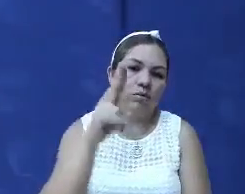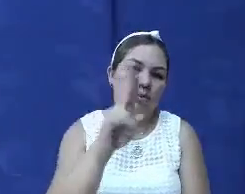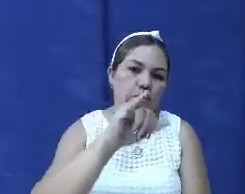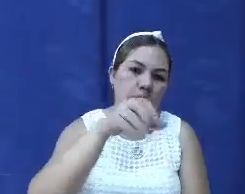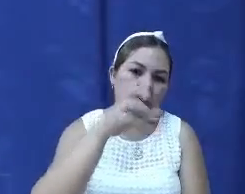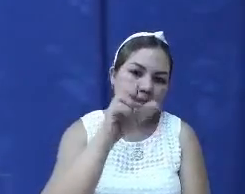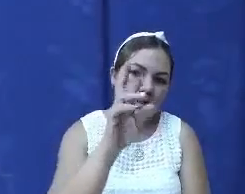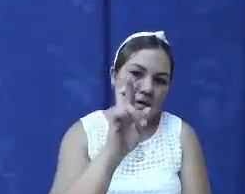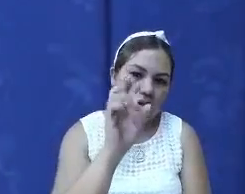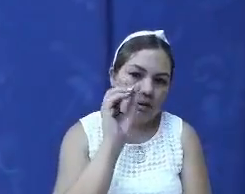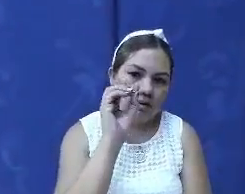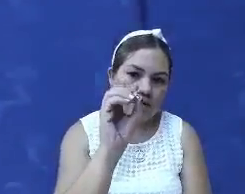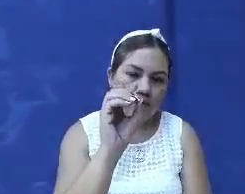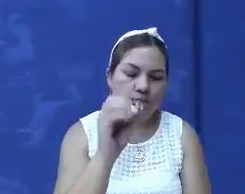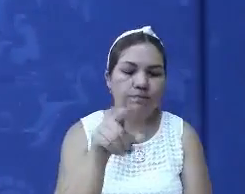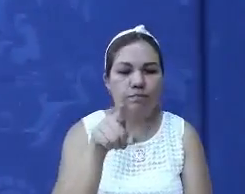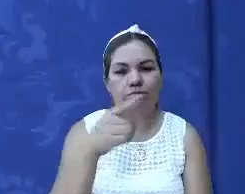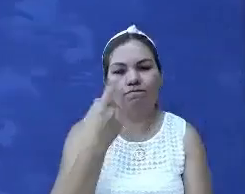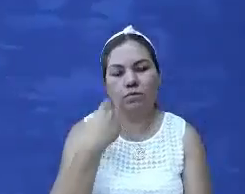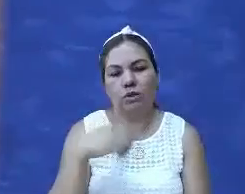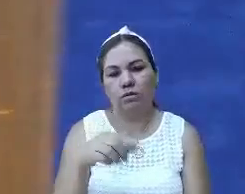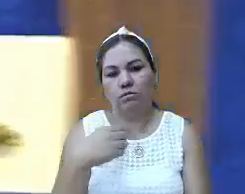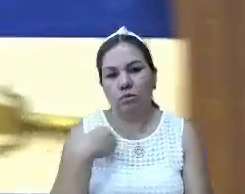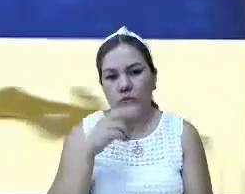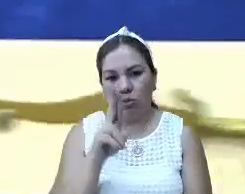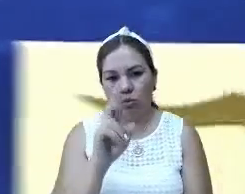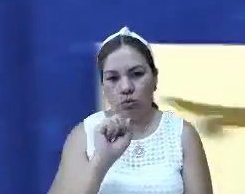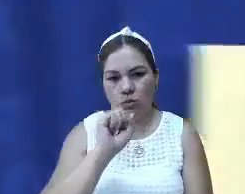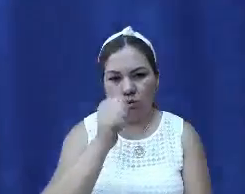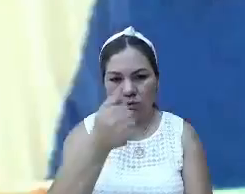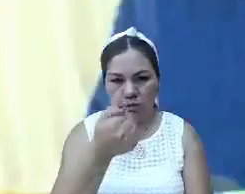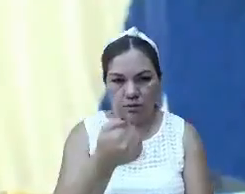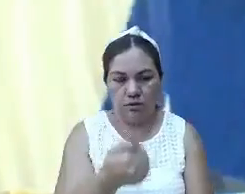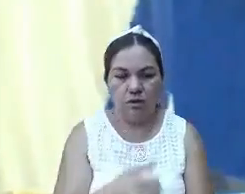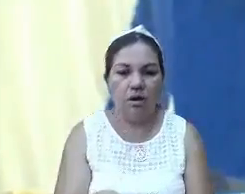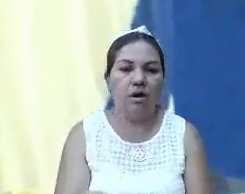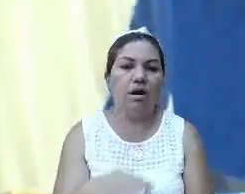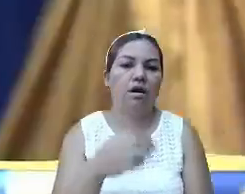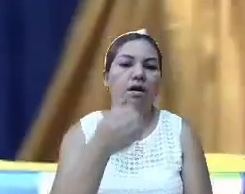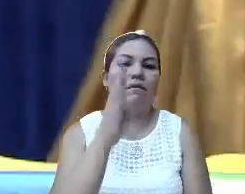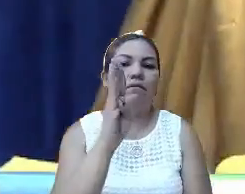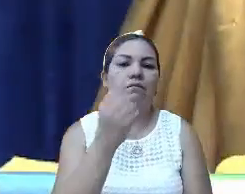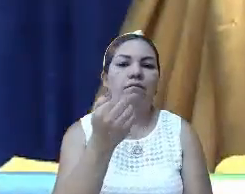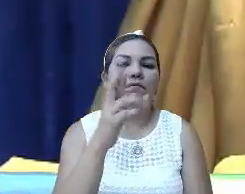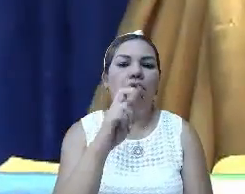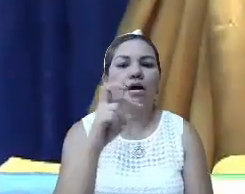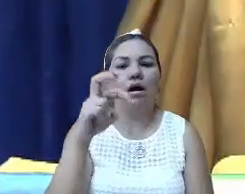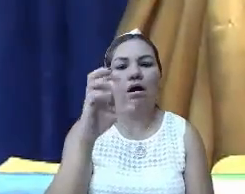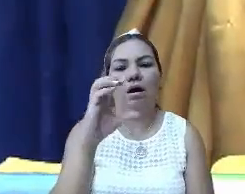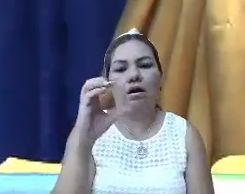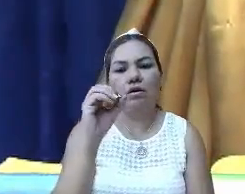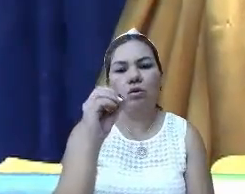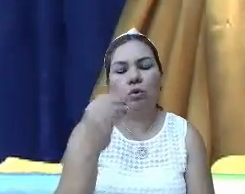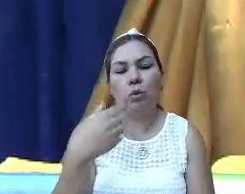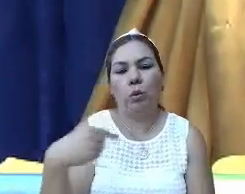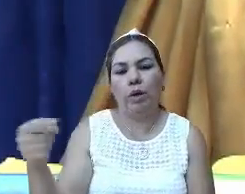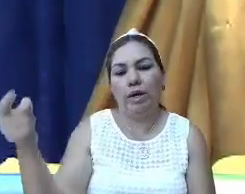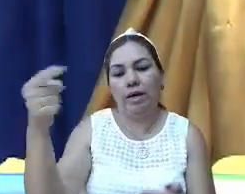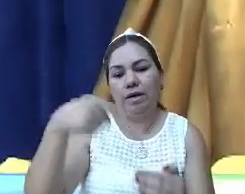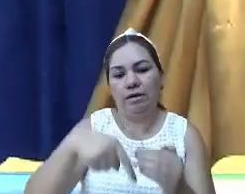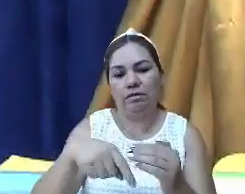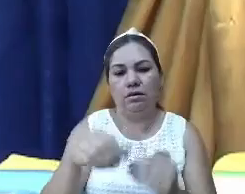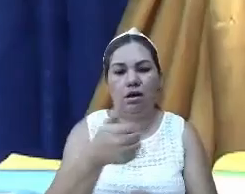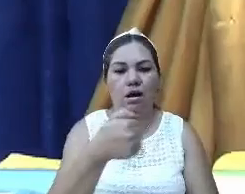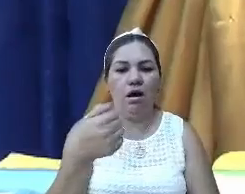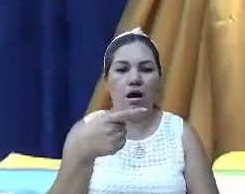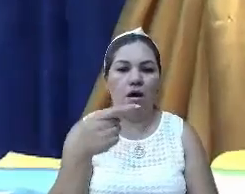si usted utiliza esa canoa o ese barco en las aguas, entran las aguas por ese agujero. Diga conmigo, se filtran